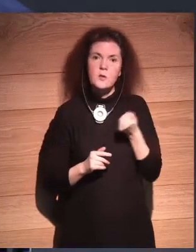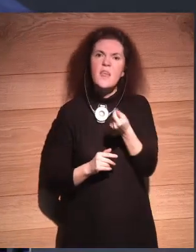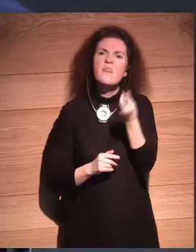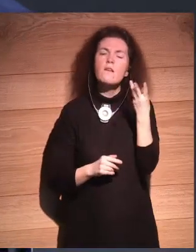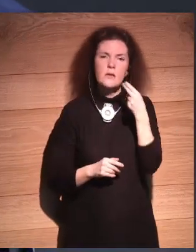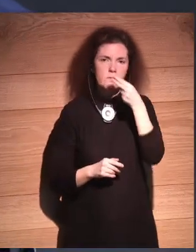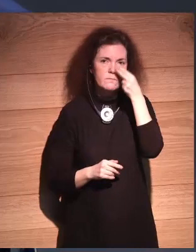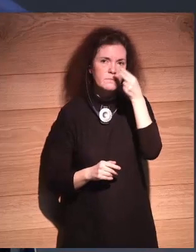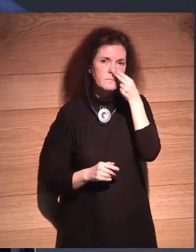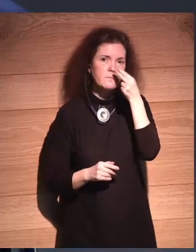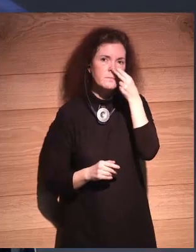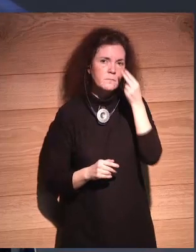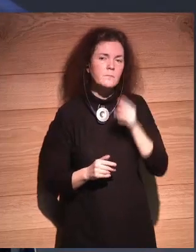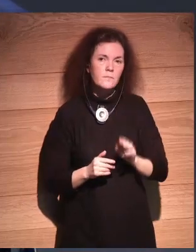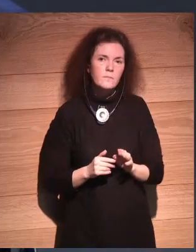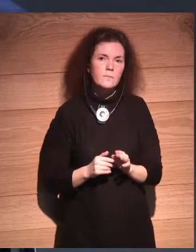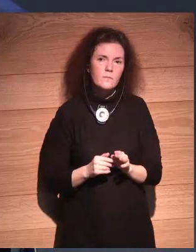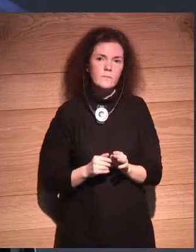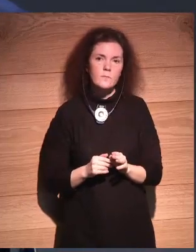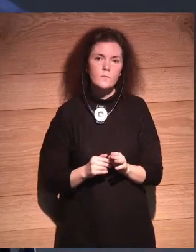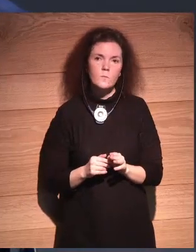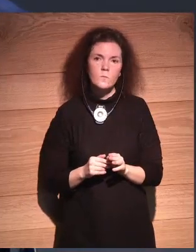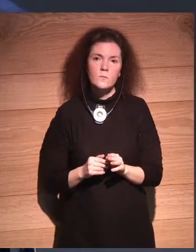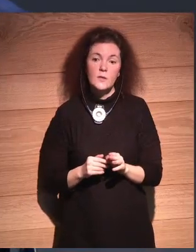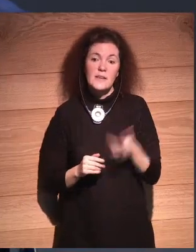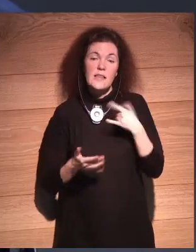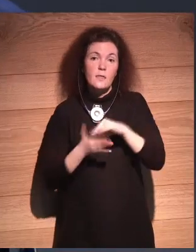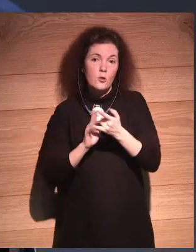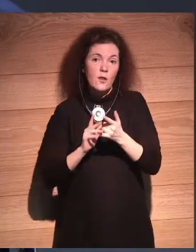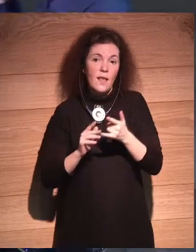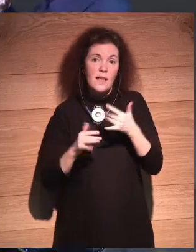muy interesantes, que esta sobreconectividad nos va a matar.